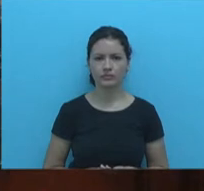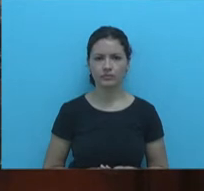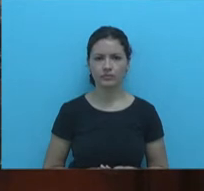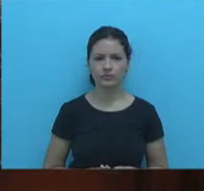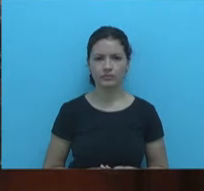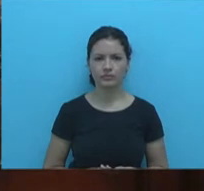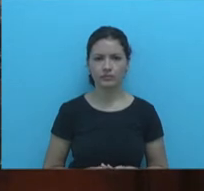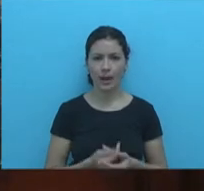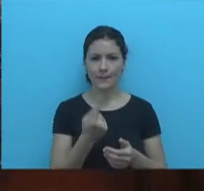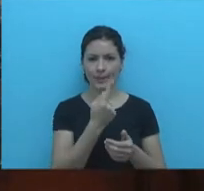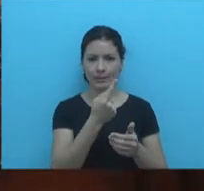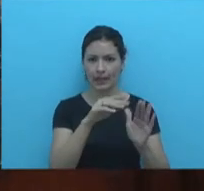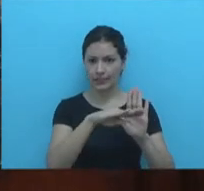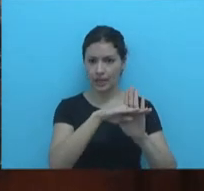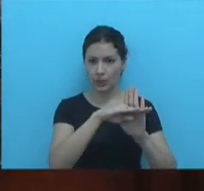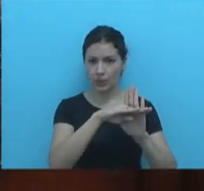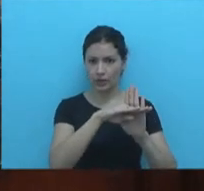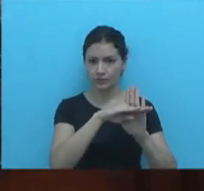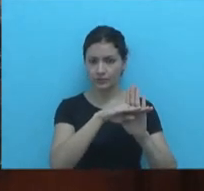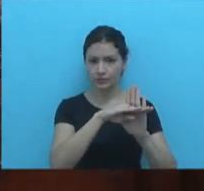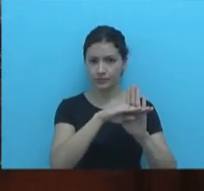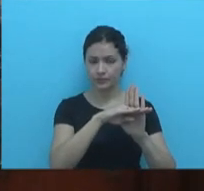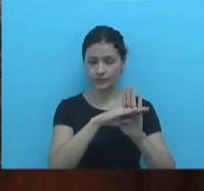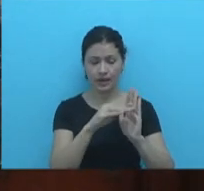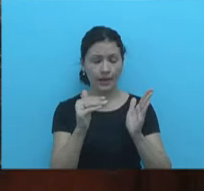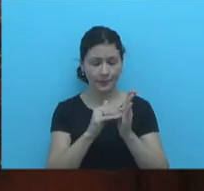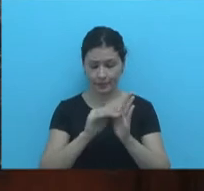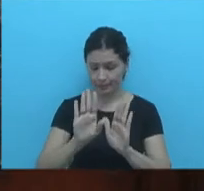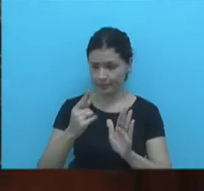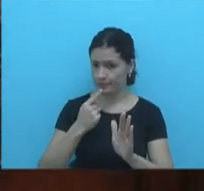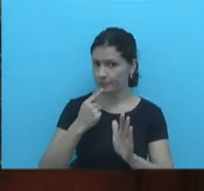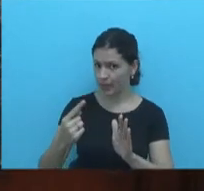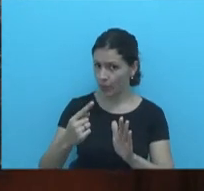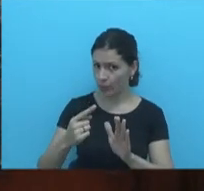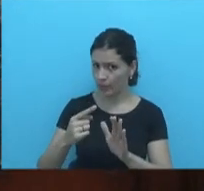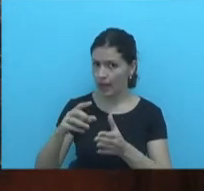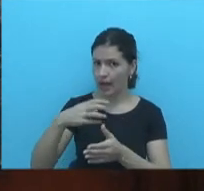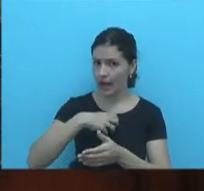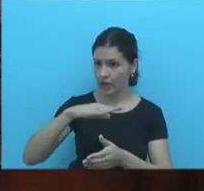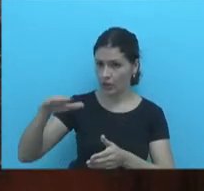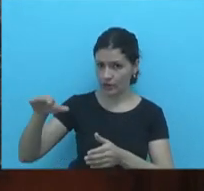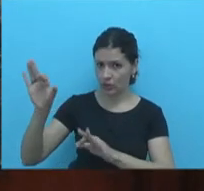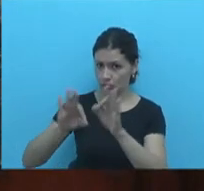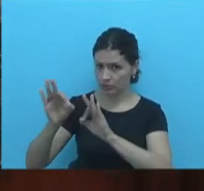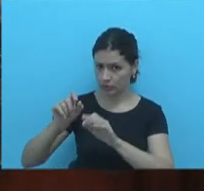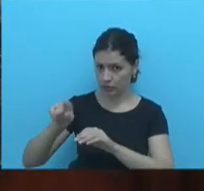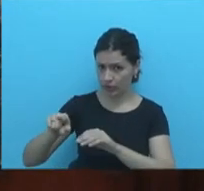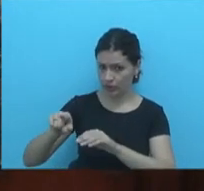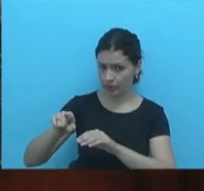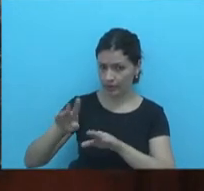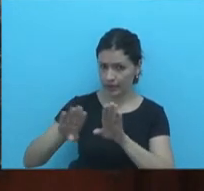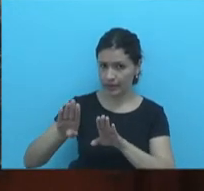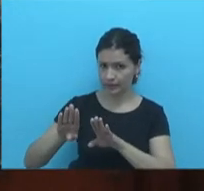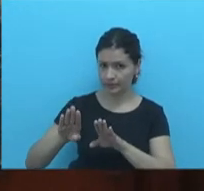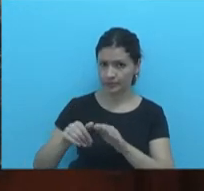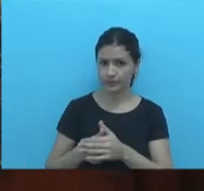Primero dice... Podríamos poner el artículo primero. Si los autores del proyecto están de acuerdo. Primero tenemos que saber si los autores